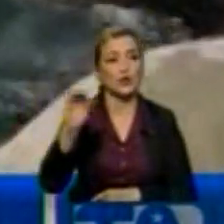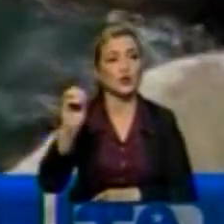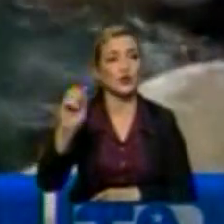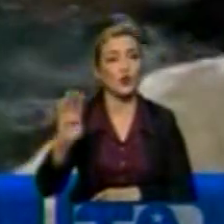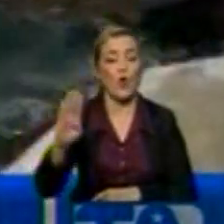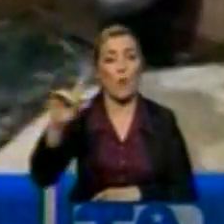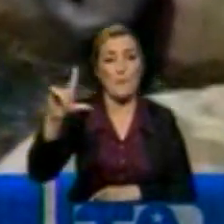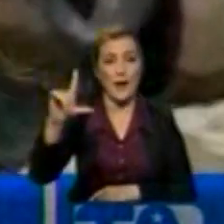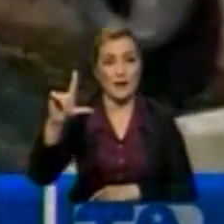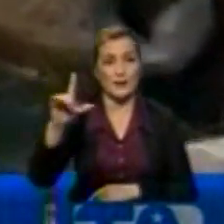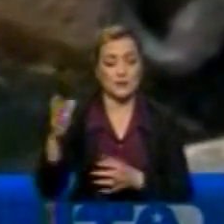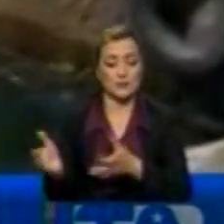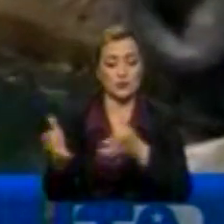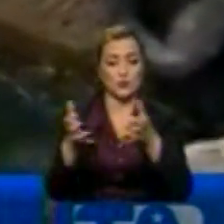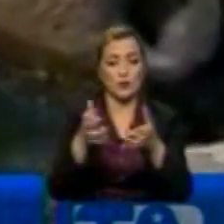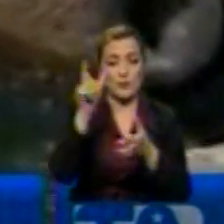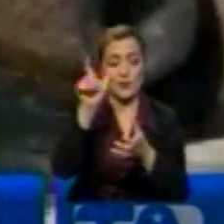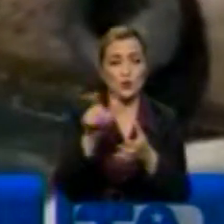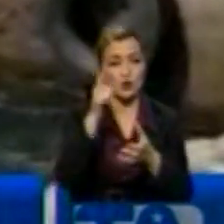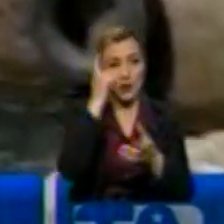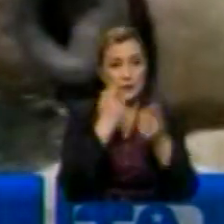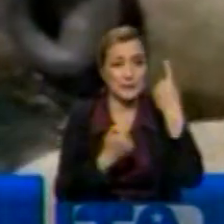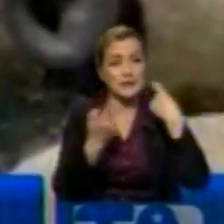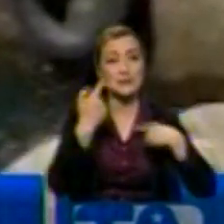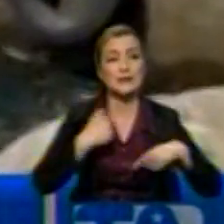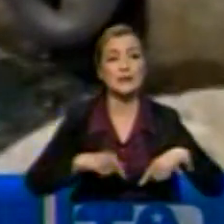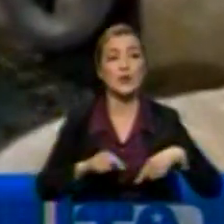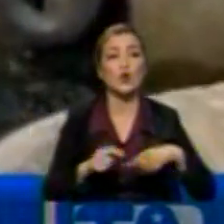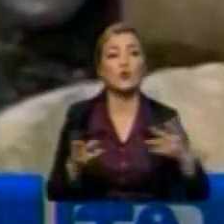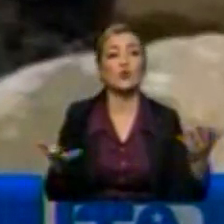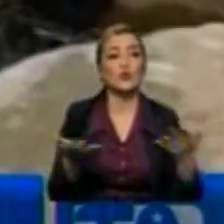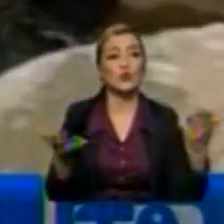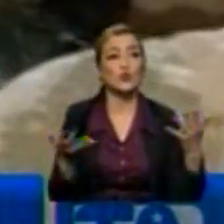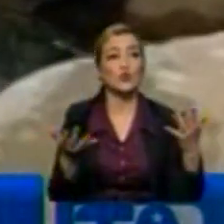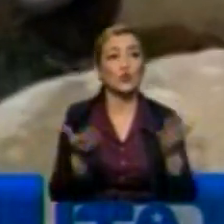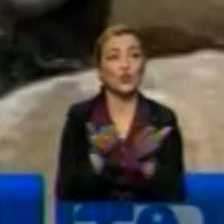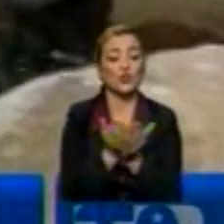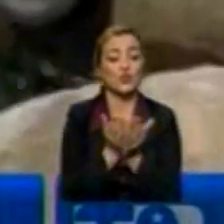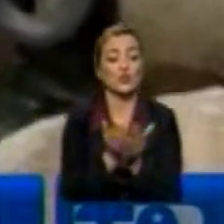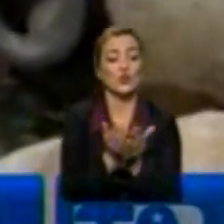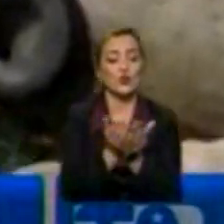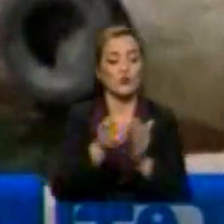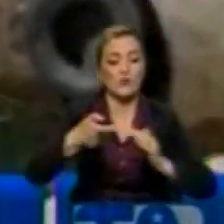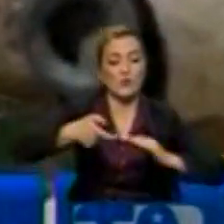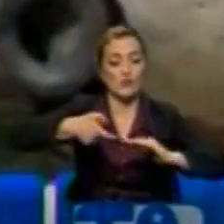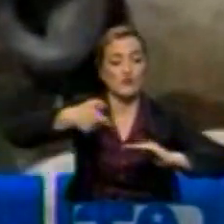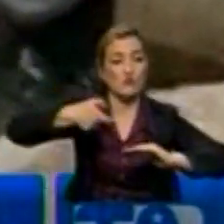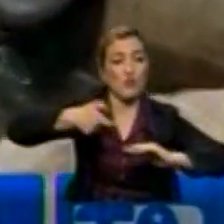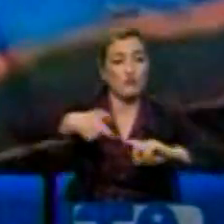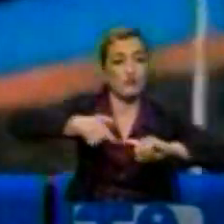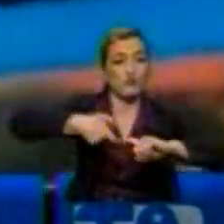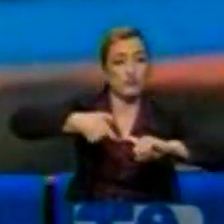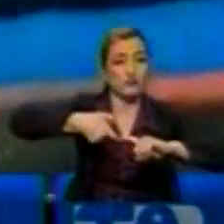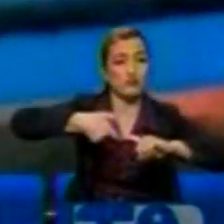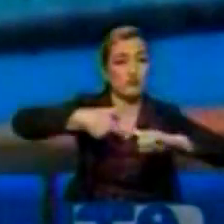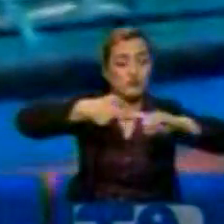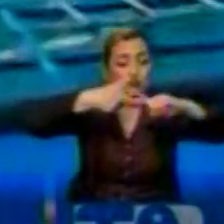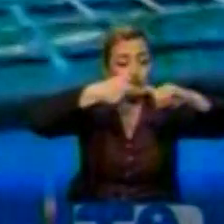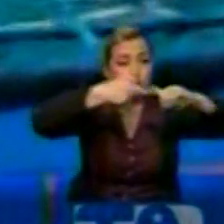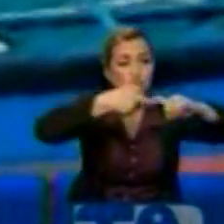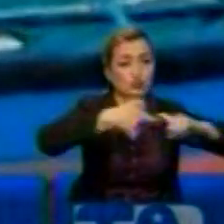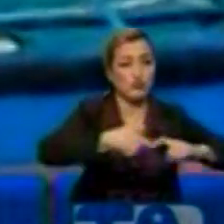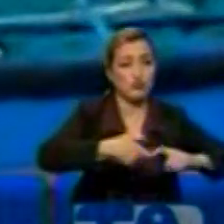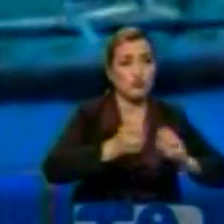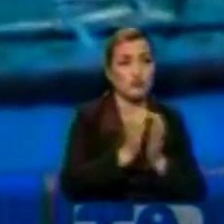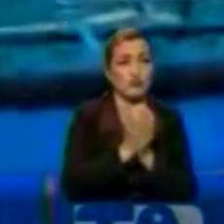El accidente, que dejó una persona herida, ocurrió tras el colapso de una grúa cuando cargaba el contenedor. La caída del